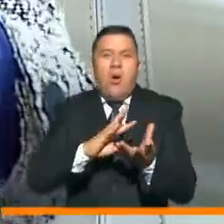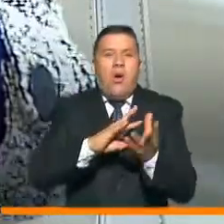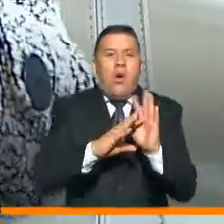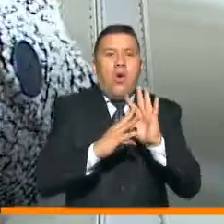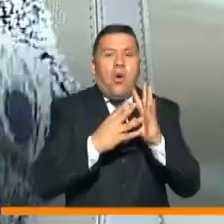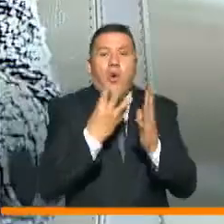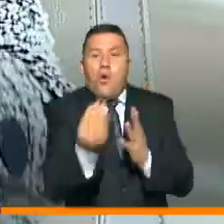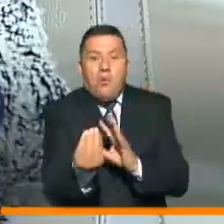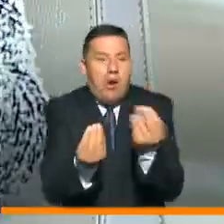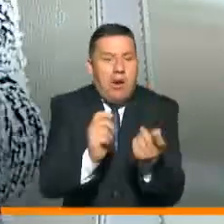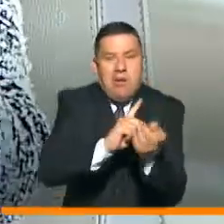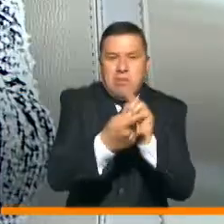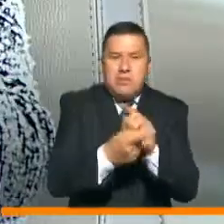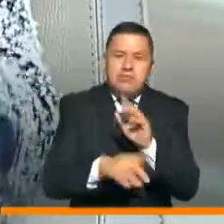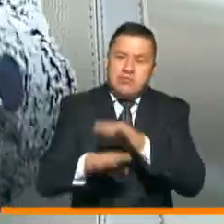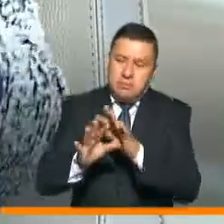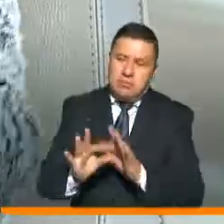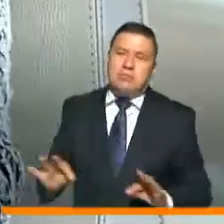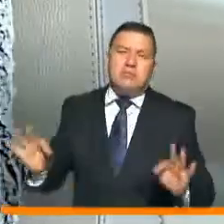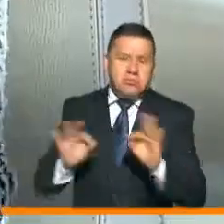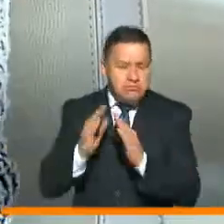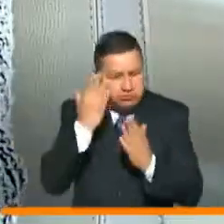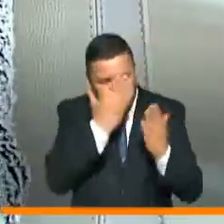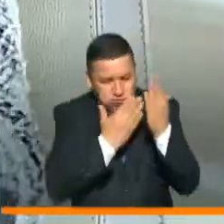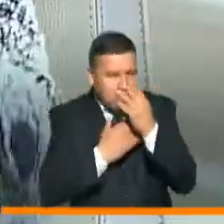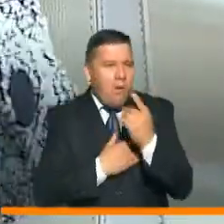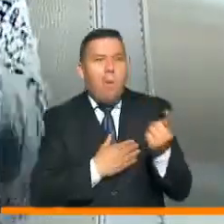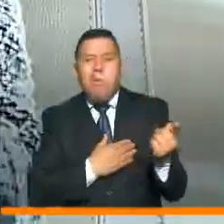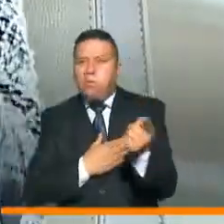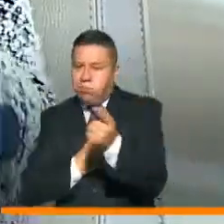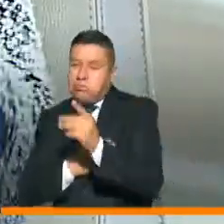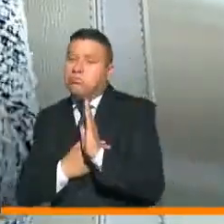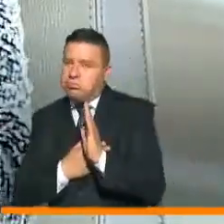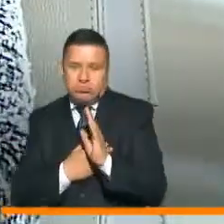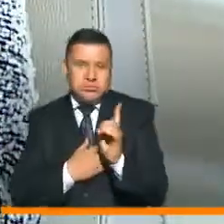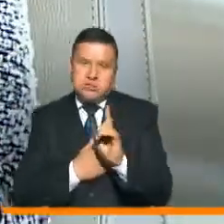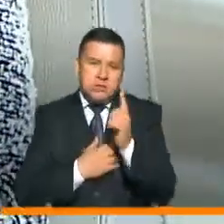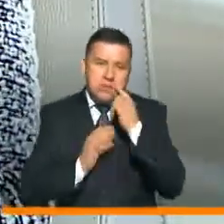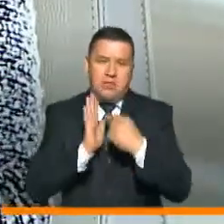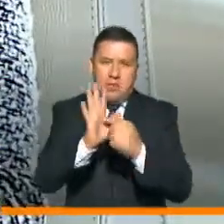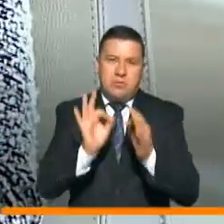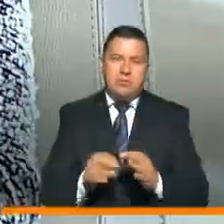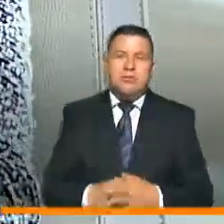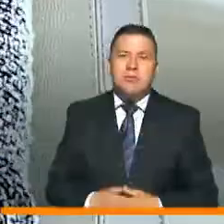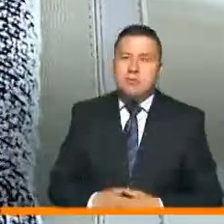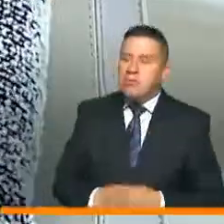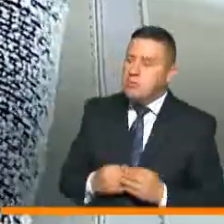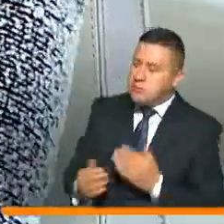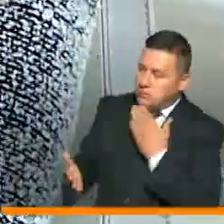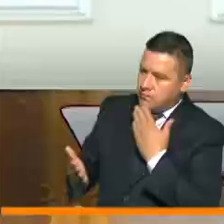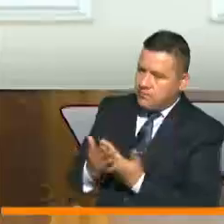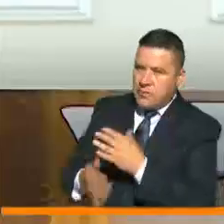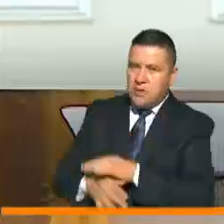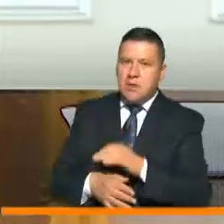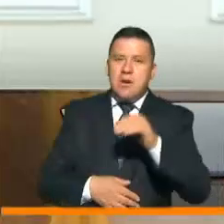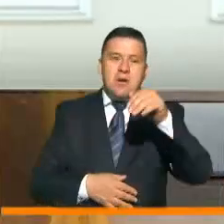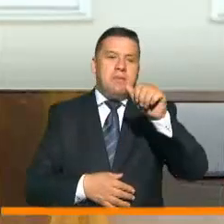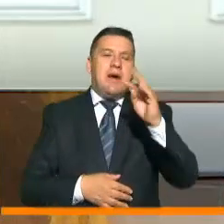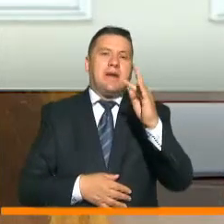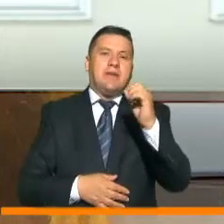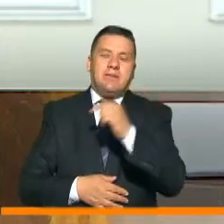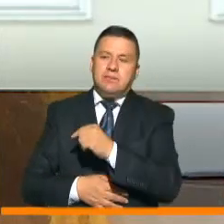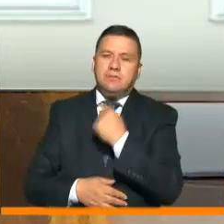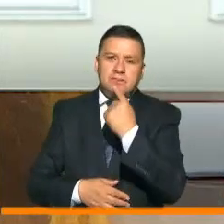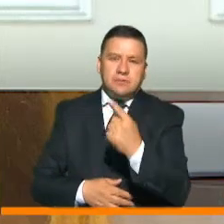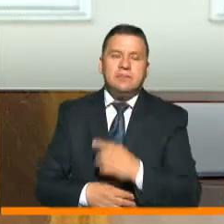etarios. Eso es lo más importante. Estudios están en curso, pero eso no ha sido demostrado. Muchísimas gracias, doctora Marta. Y también